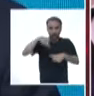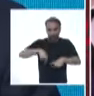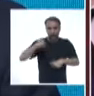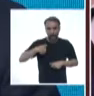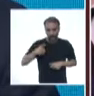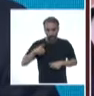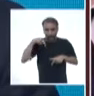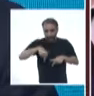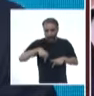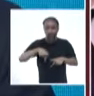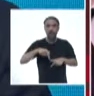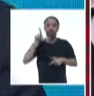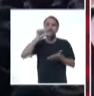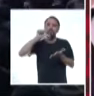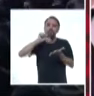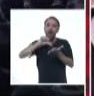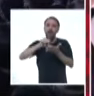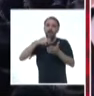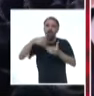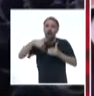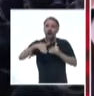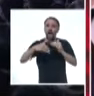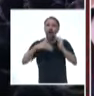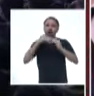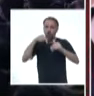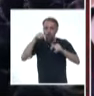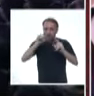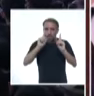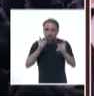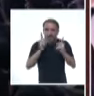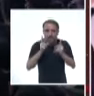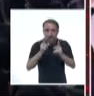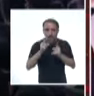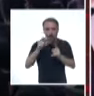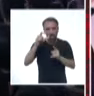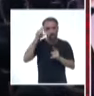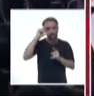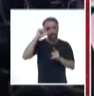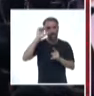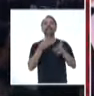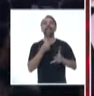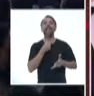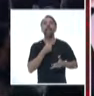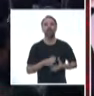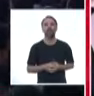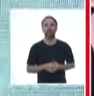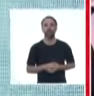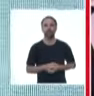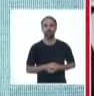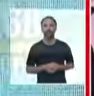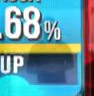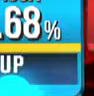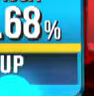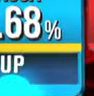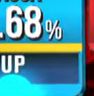estamos en una situación compleja Sí lo estamos Claro que lo estamos y reconocemos y tenemos que ir a buscar la lucha todavía contra